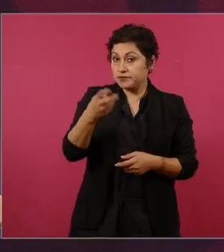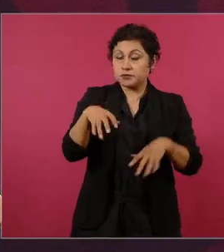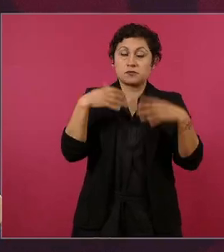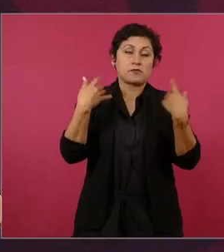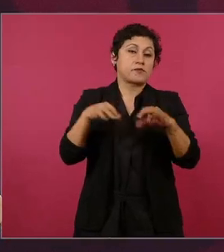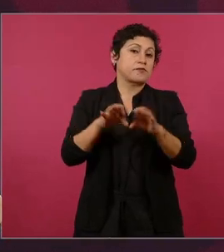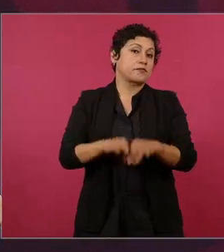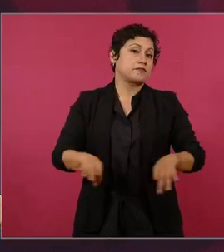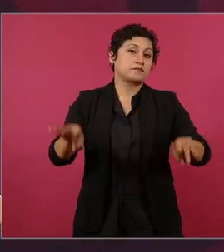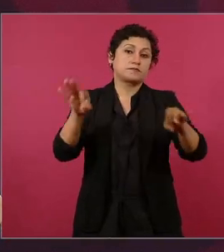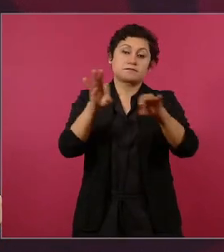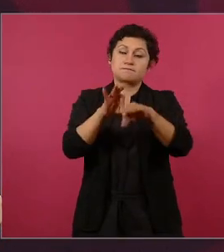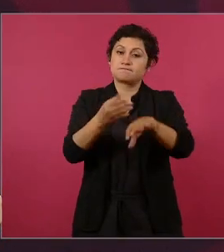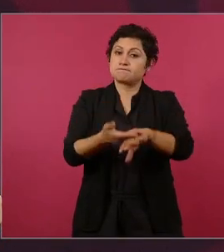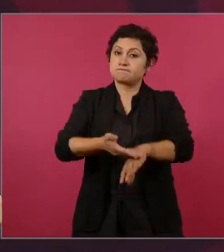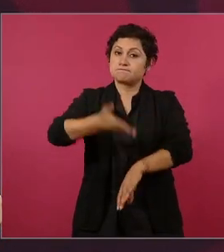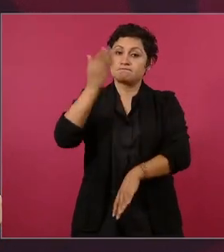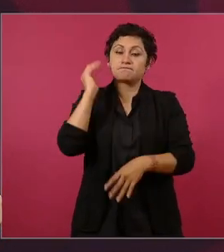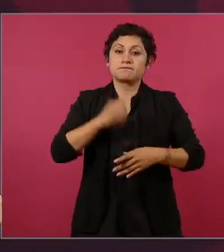importantísima.